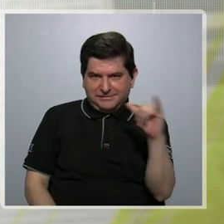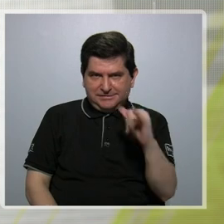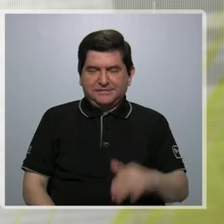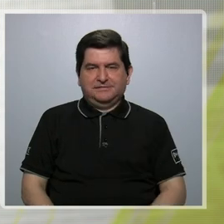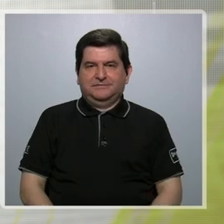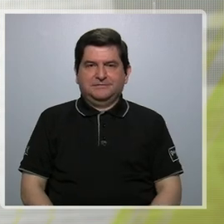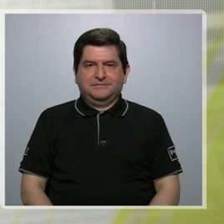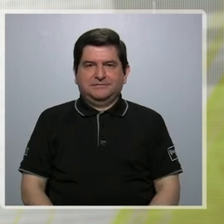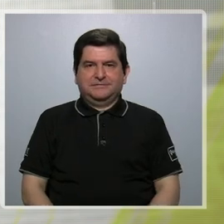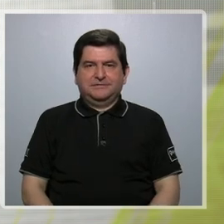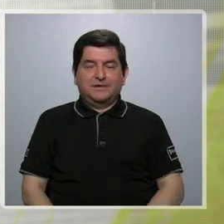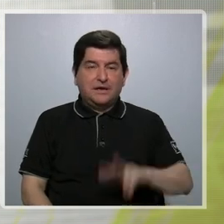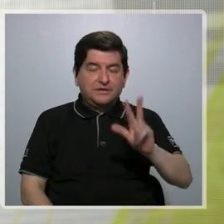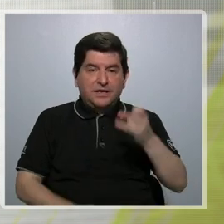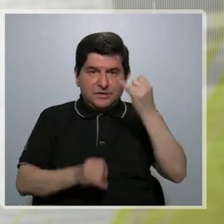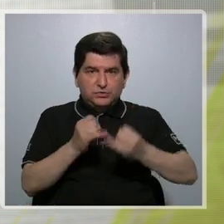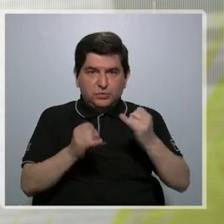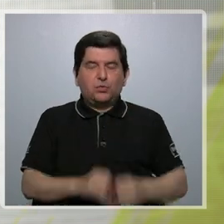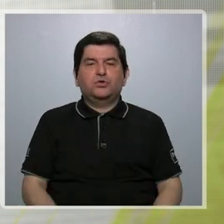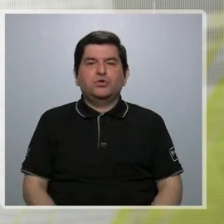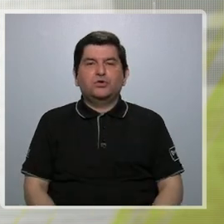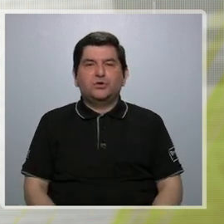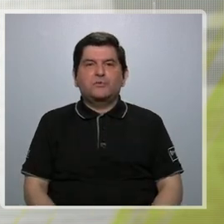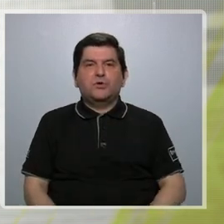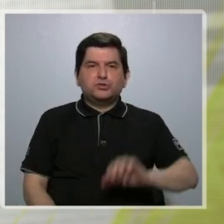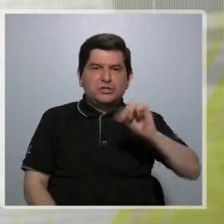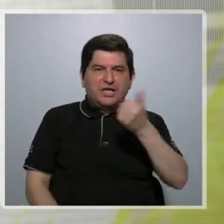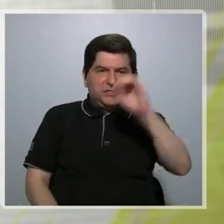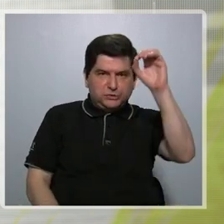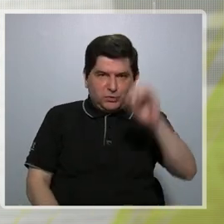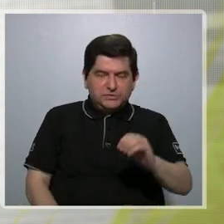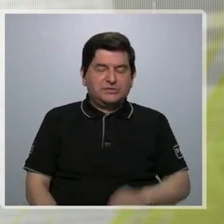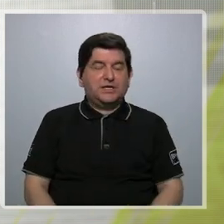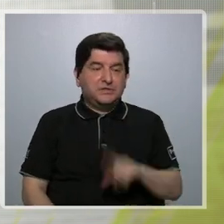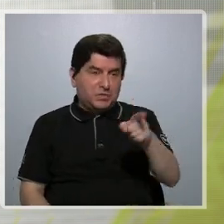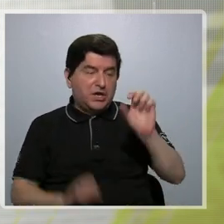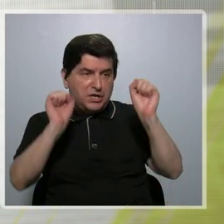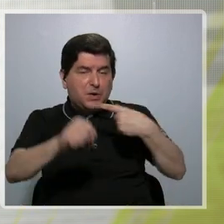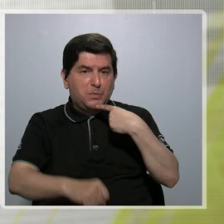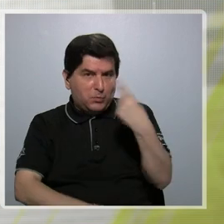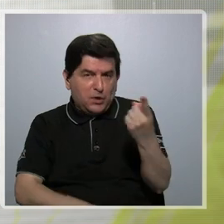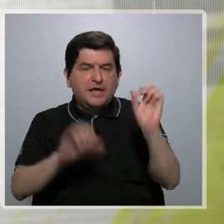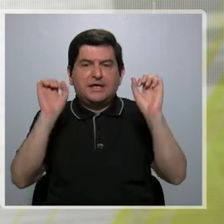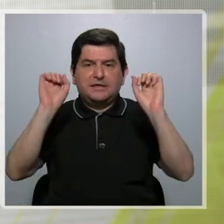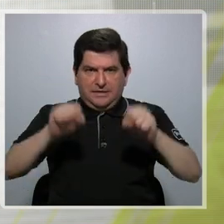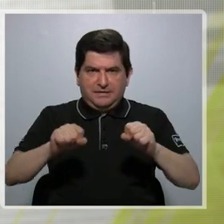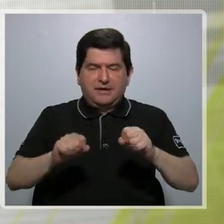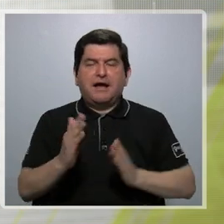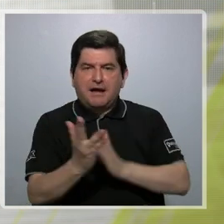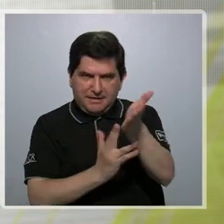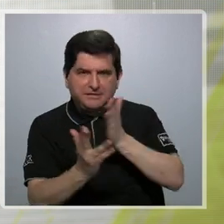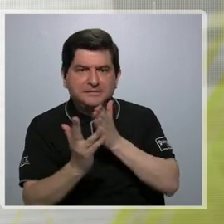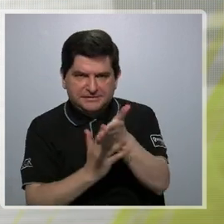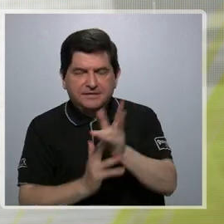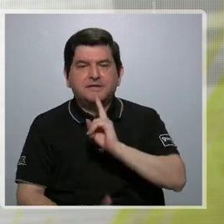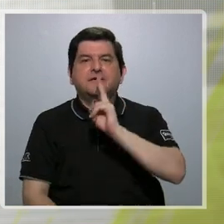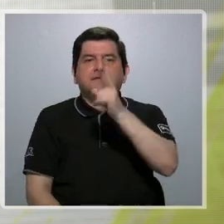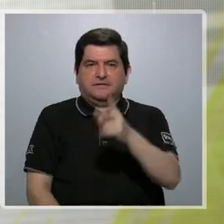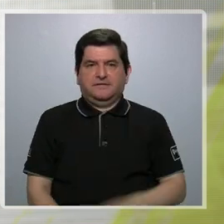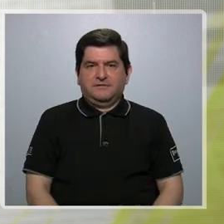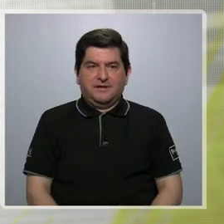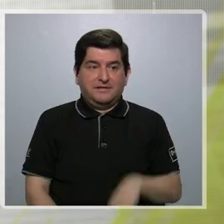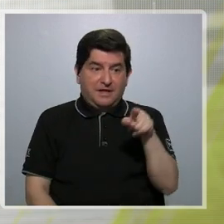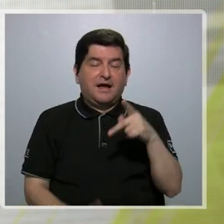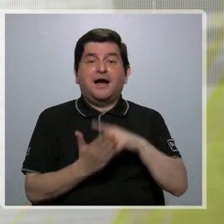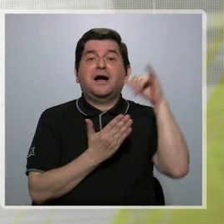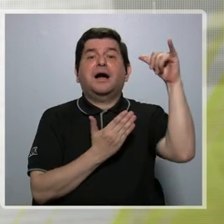entonces son los tres últimos deciles, ya doña Mónica podría complementar, los que pueden tener acceso real a